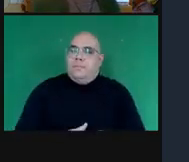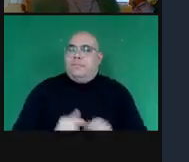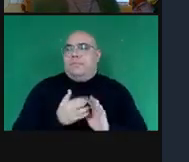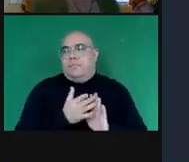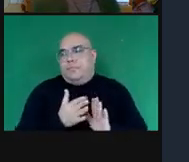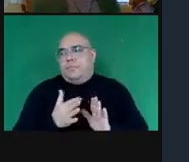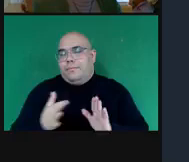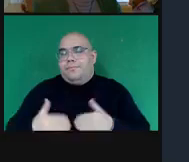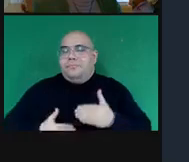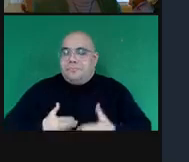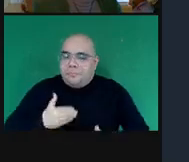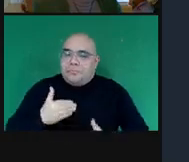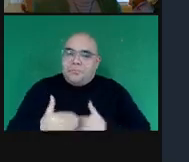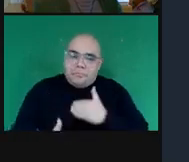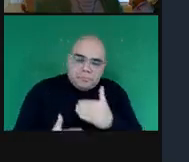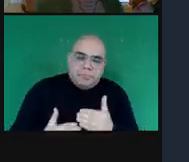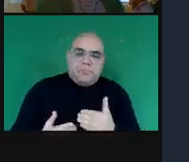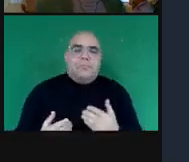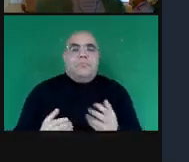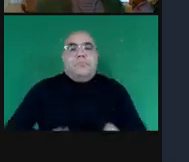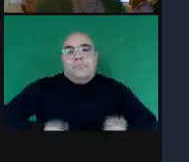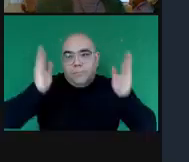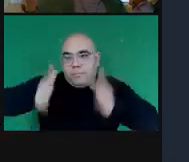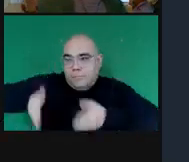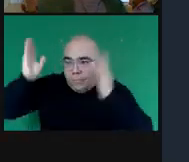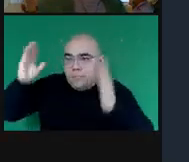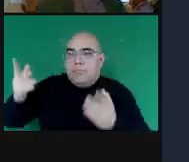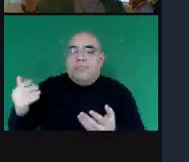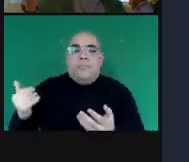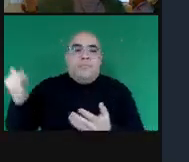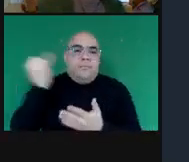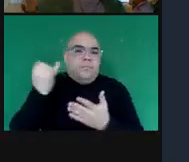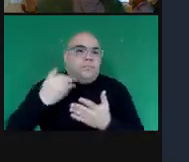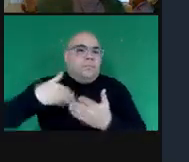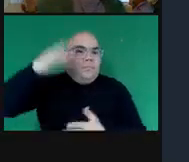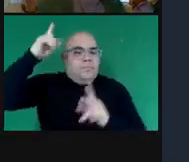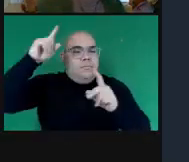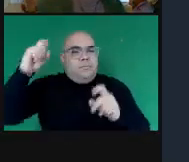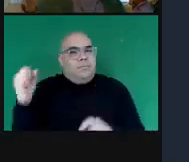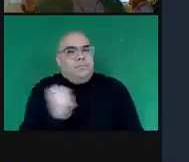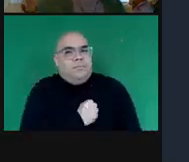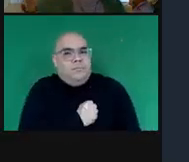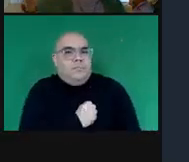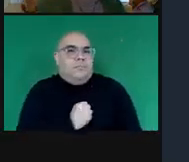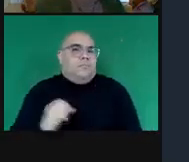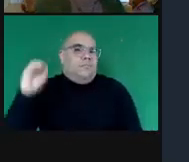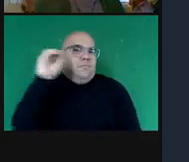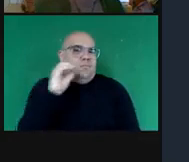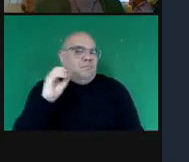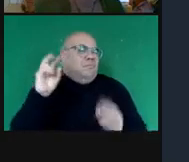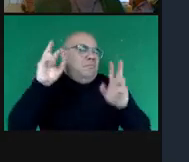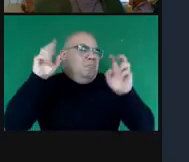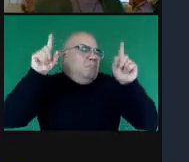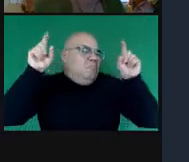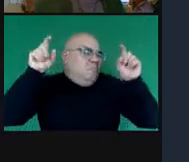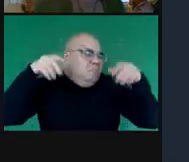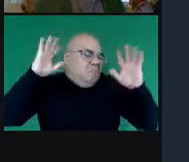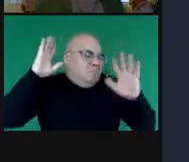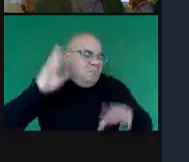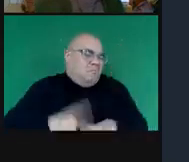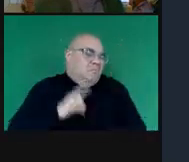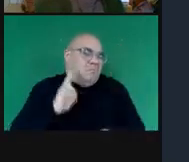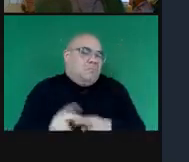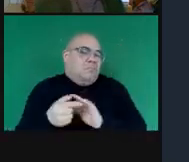los edificios, los rincones, descubren sus lugares preferidos o simplemente se acostumbran a estar allí.